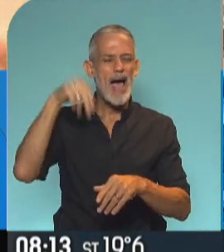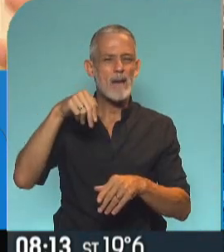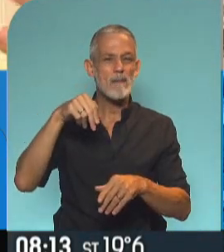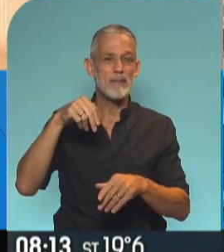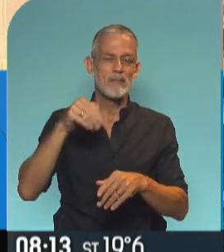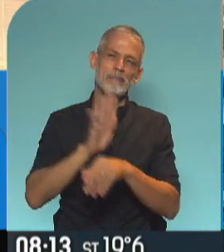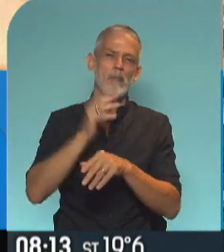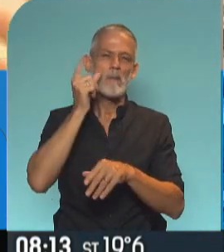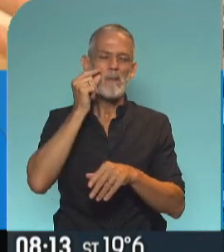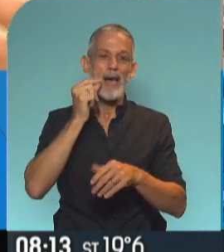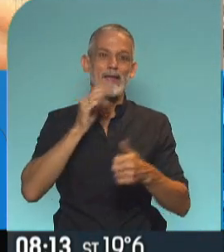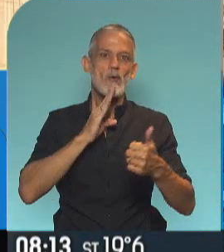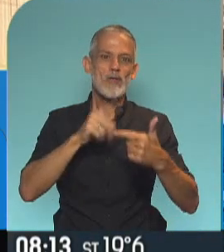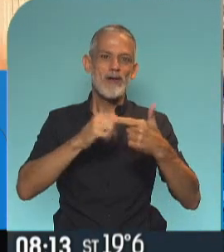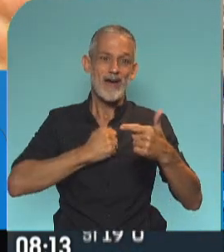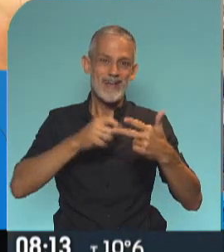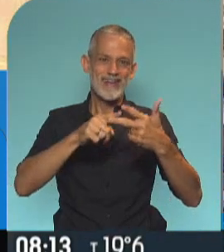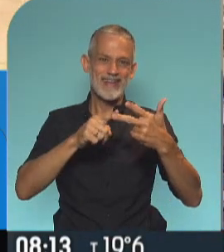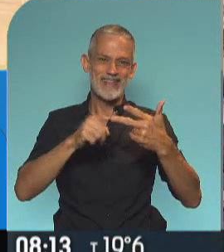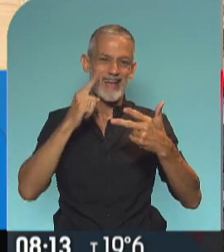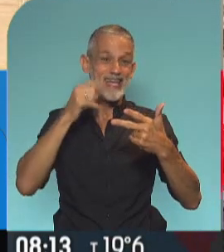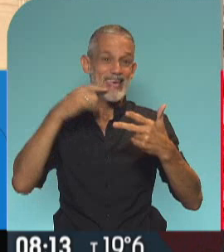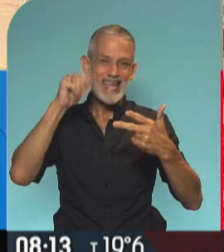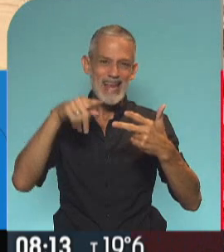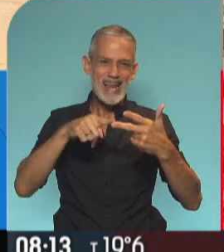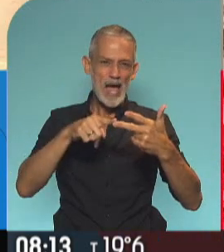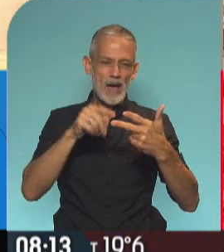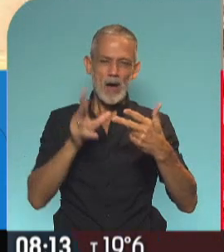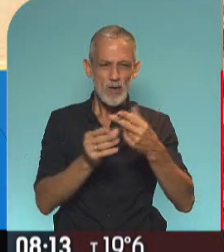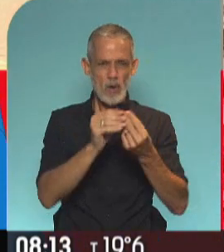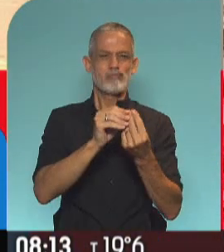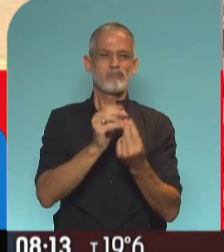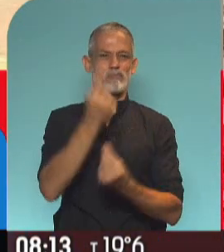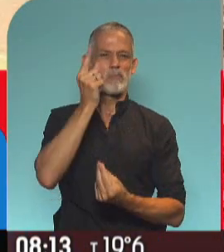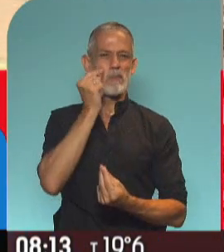del mundo judío como del mundo cristiano, como del mundo islámico,